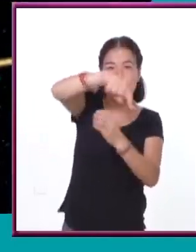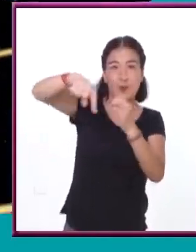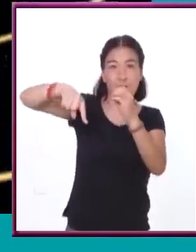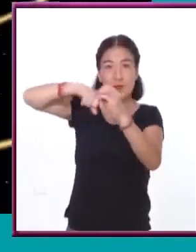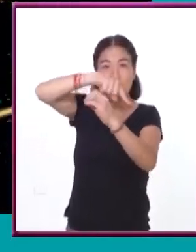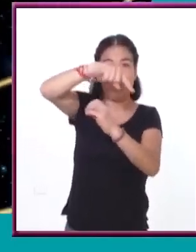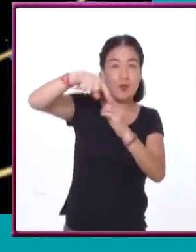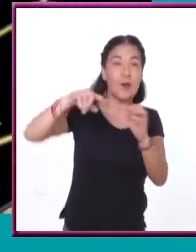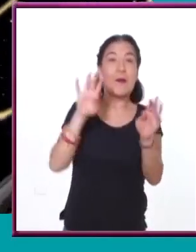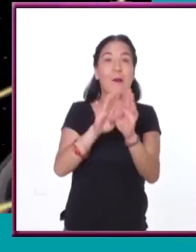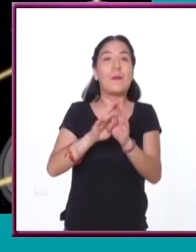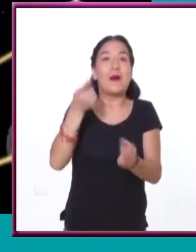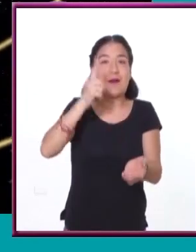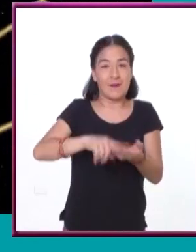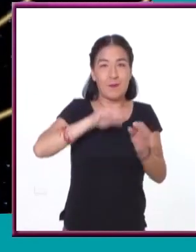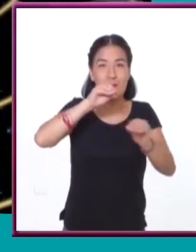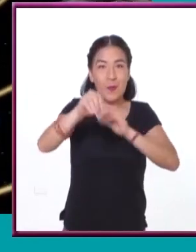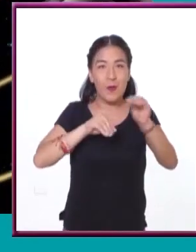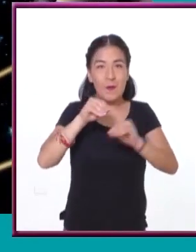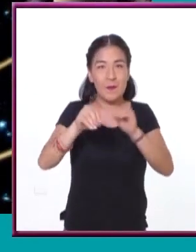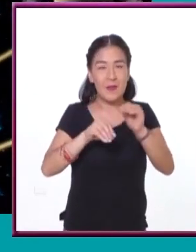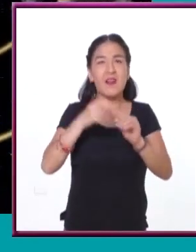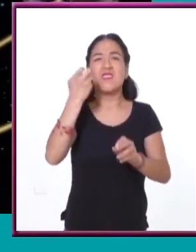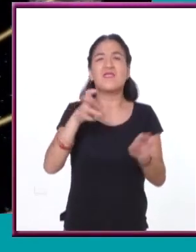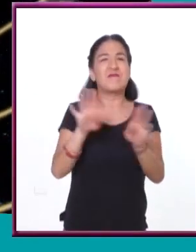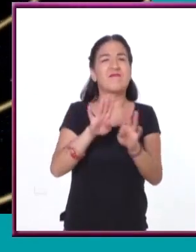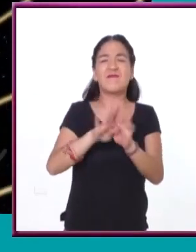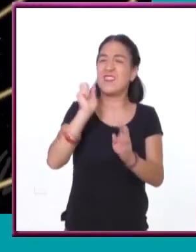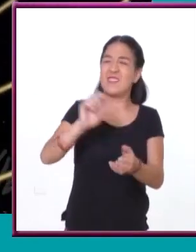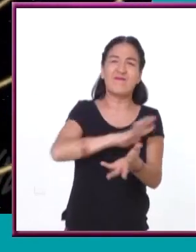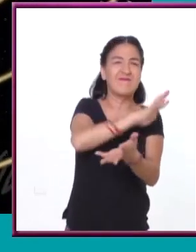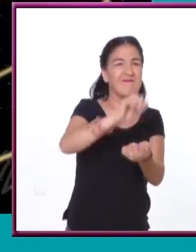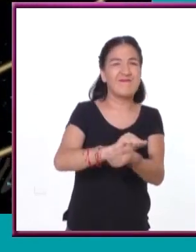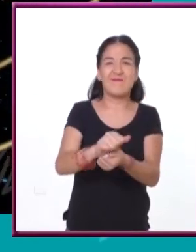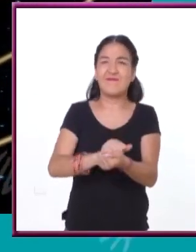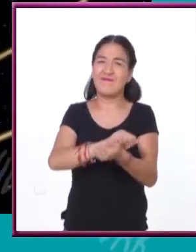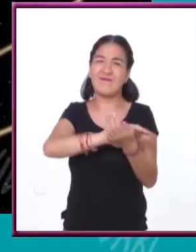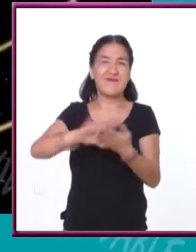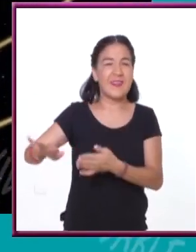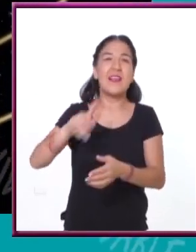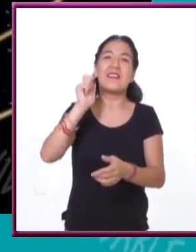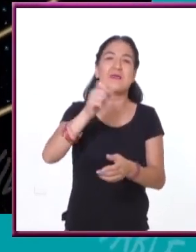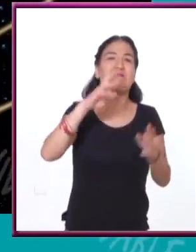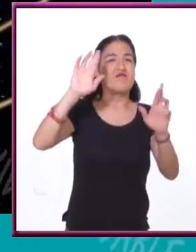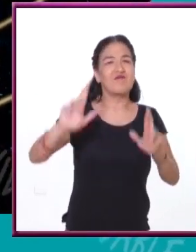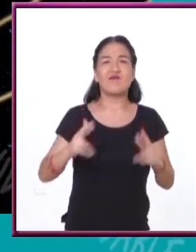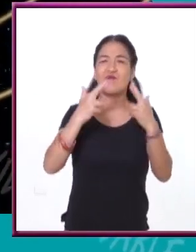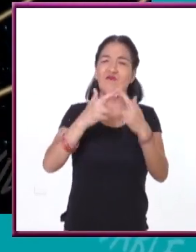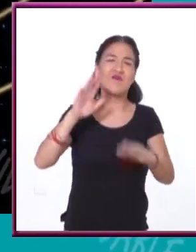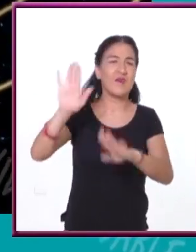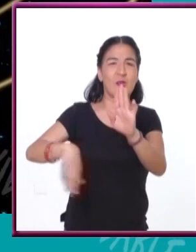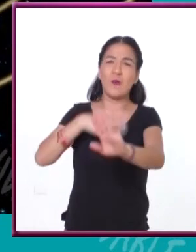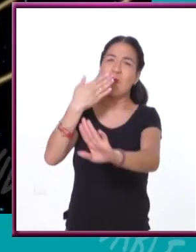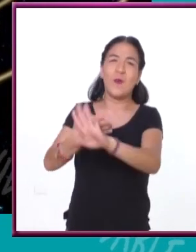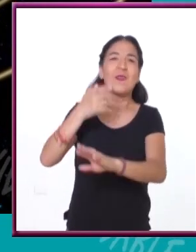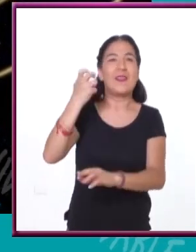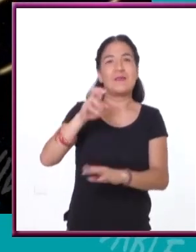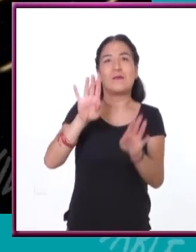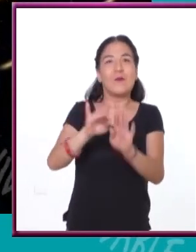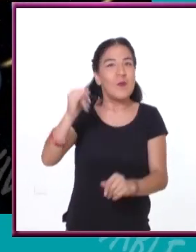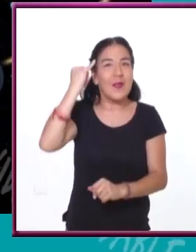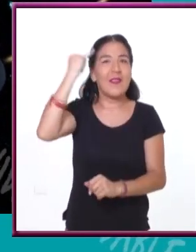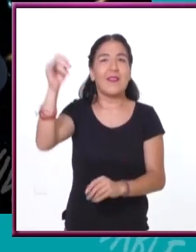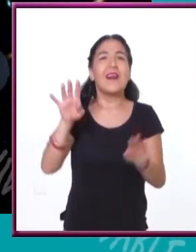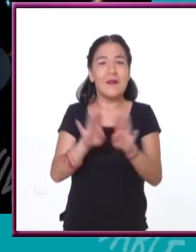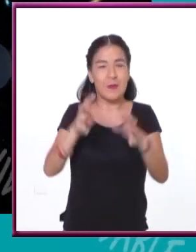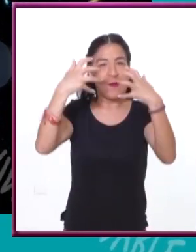el modelo heliocéntrico de Copérnico fue aborrecido y censurado por las autoridades religiosas, pues iba en contra de su